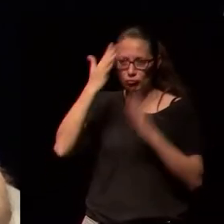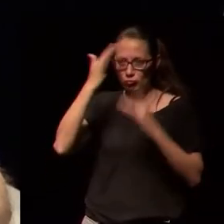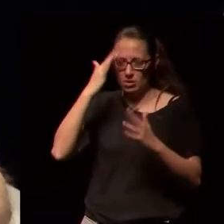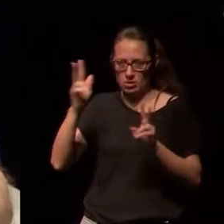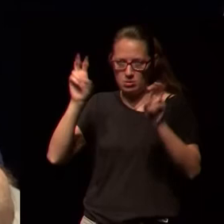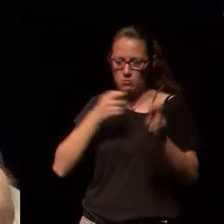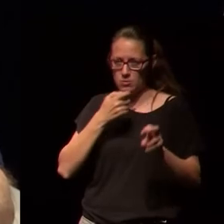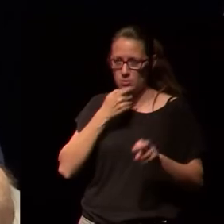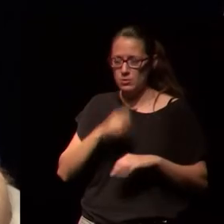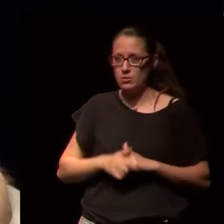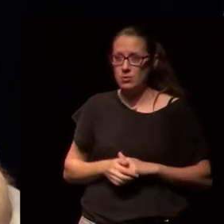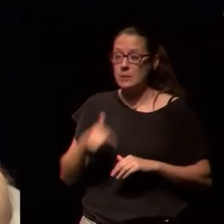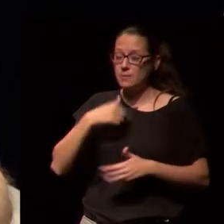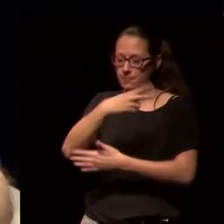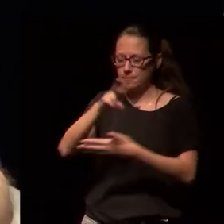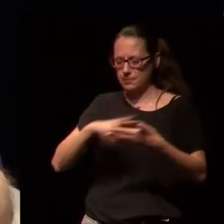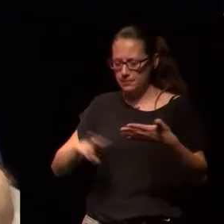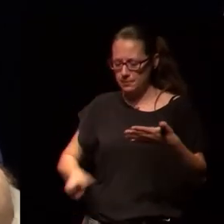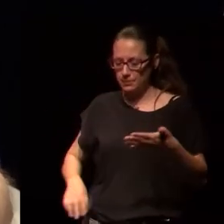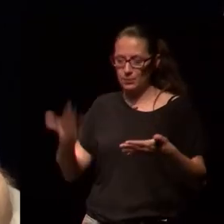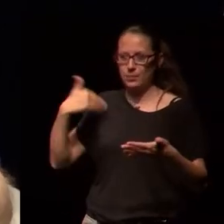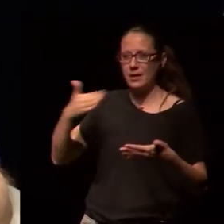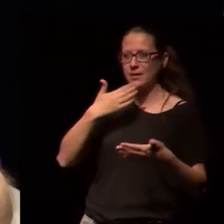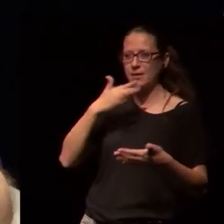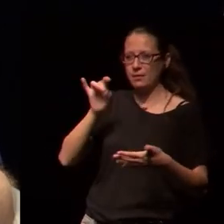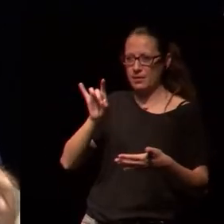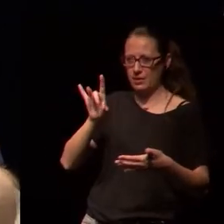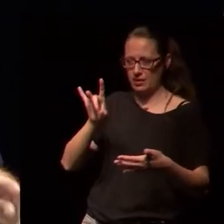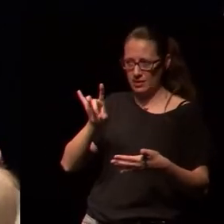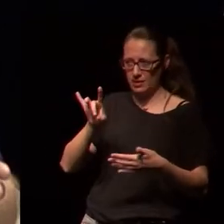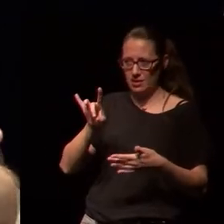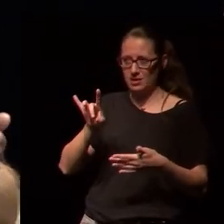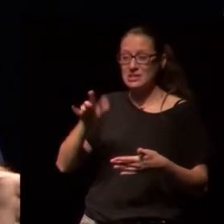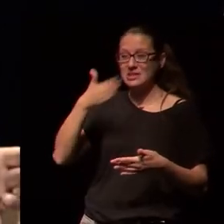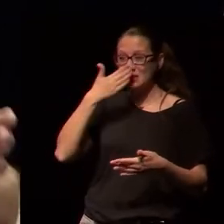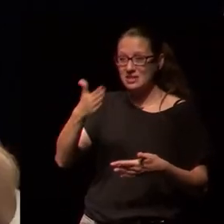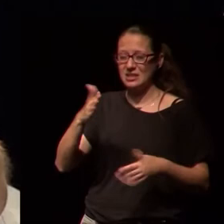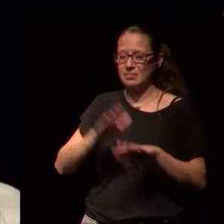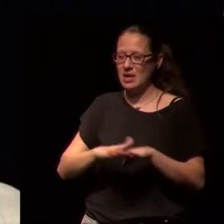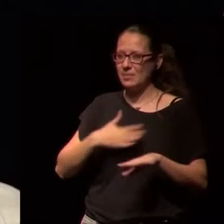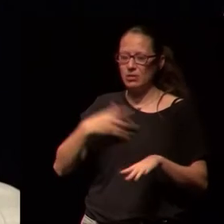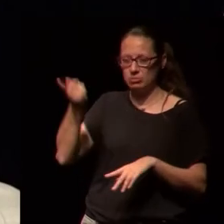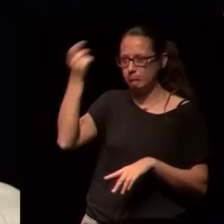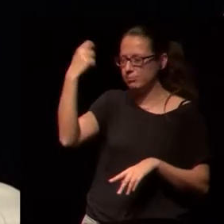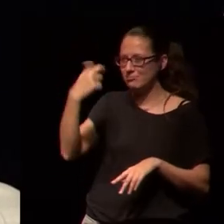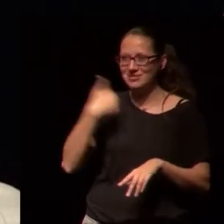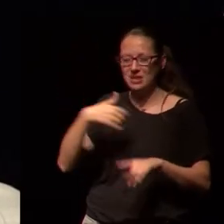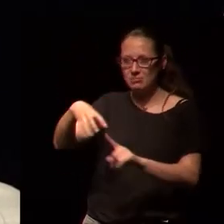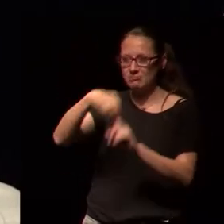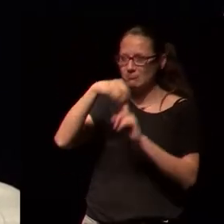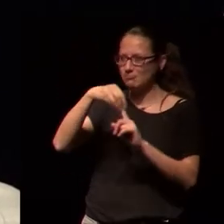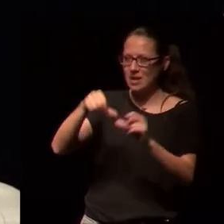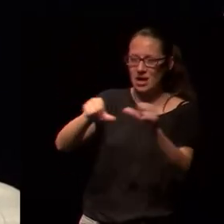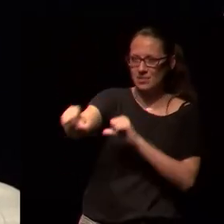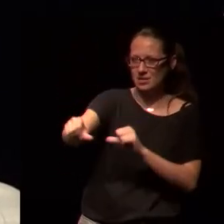cuando tenía 15 años, y la verdad es que es algo que se convirtió en piedra angular de absolutamente todo en lo que he